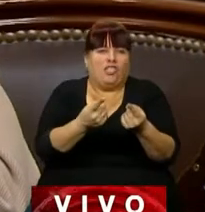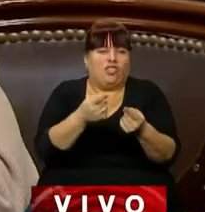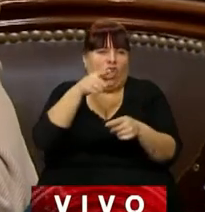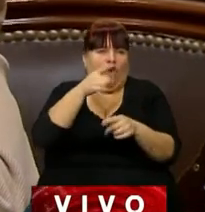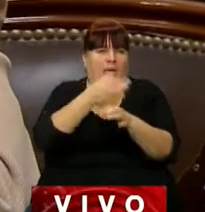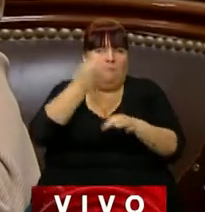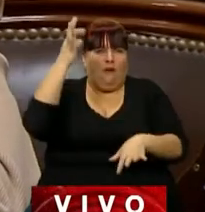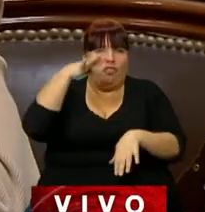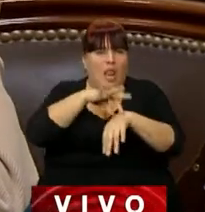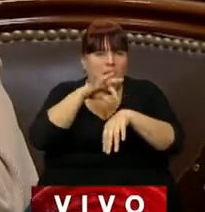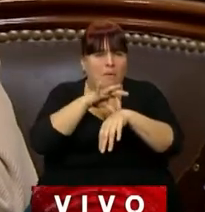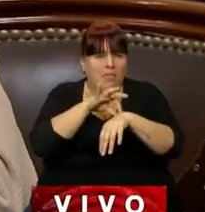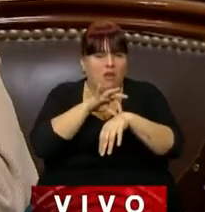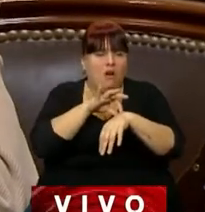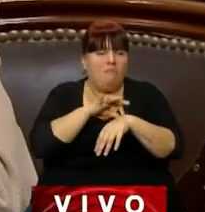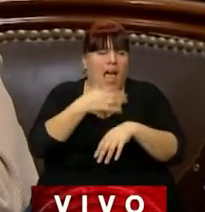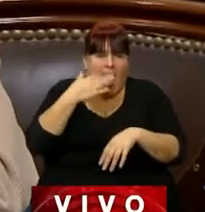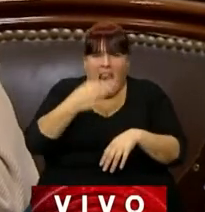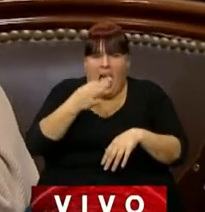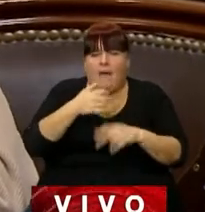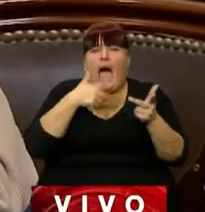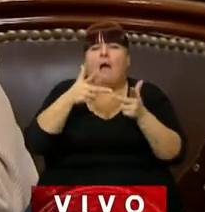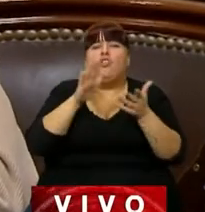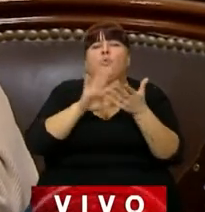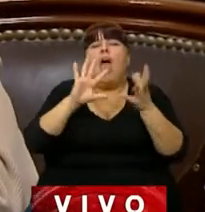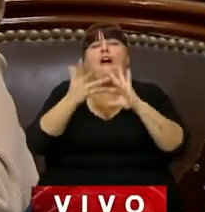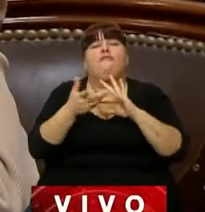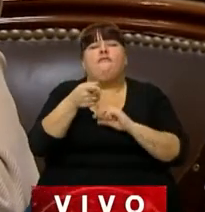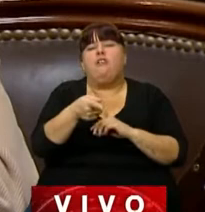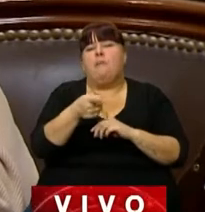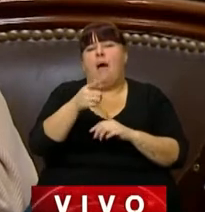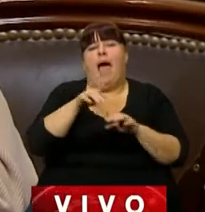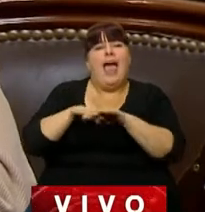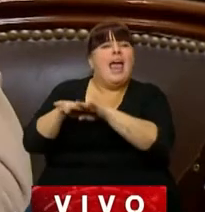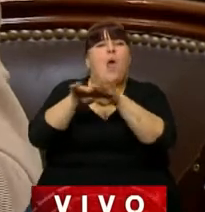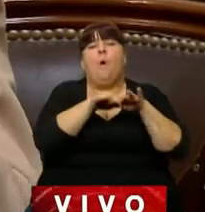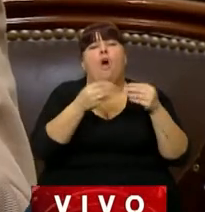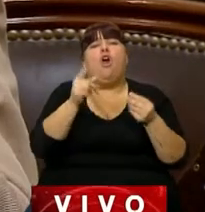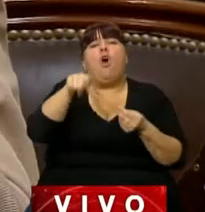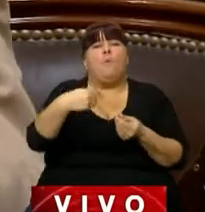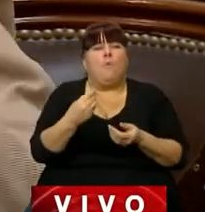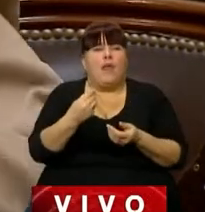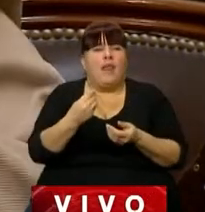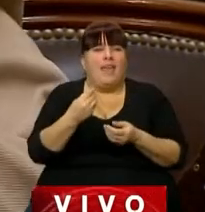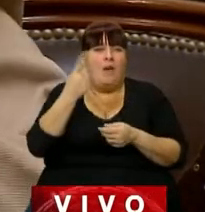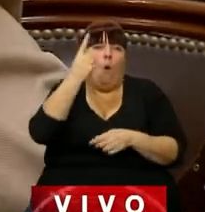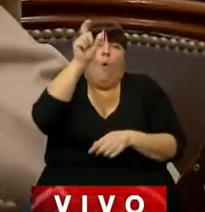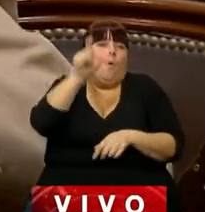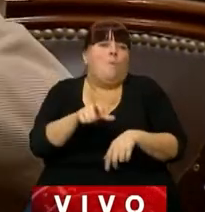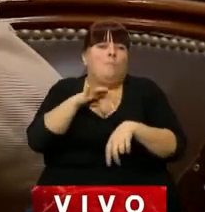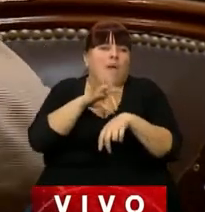parte del profesional médico, en realidad estamos hablando de un modelo en el cual la hegemonía está dada por ese